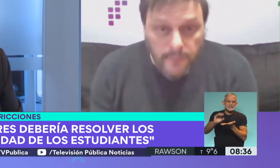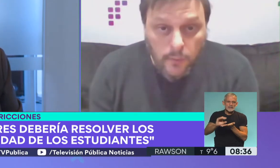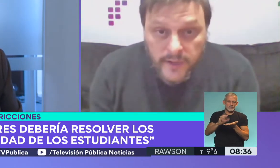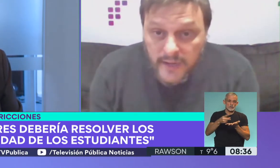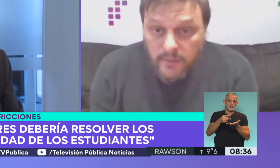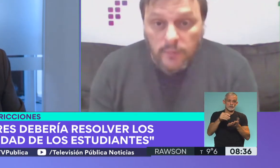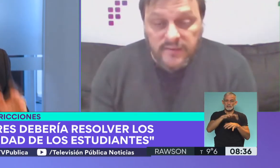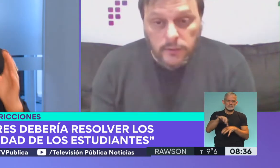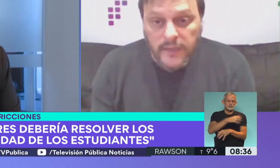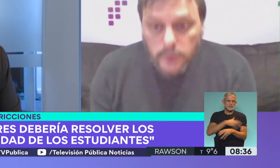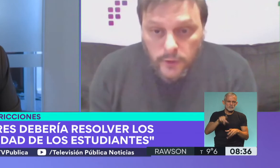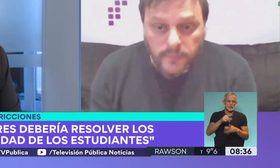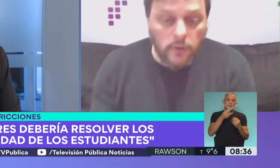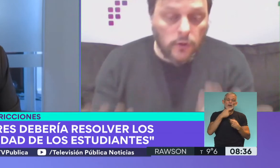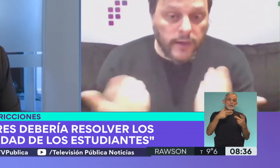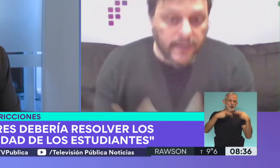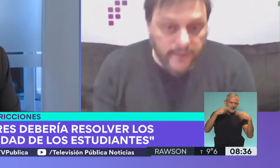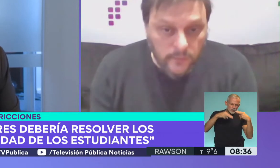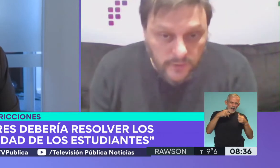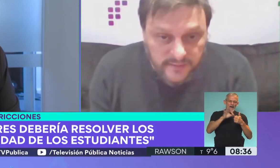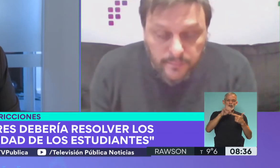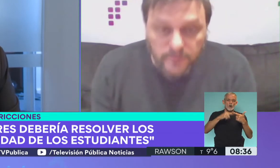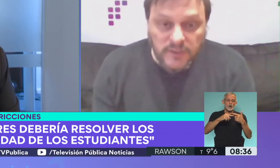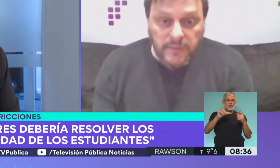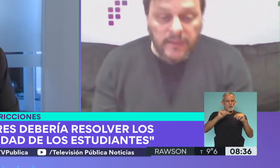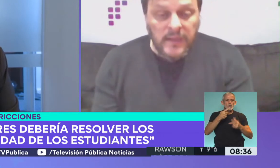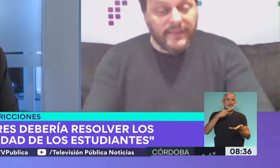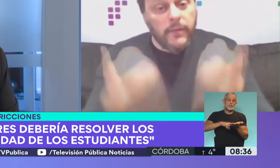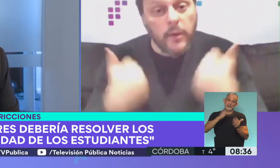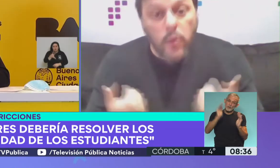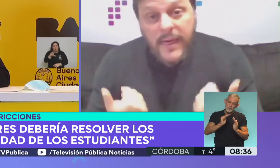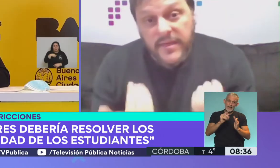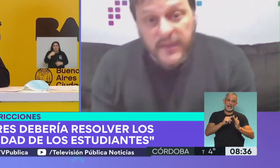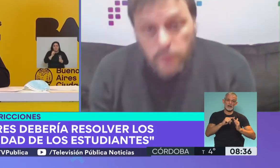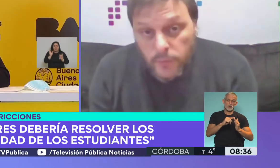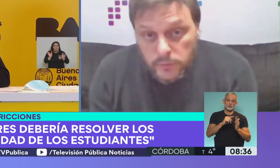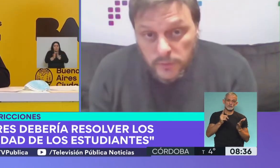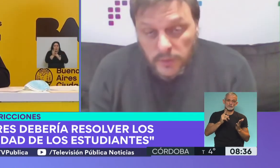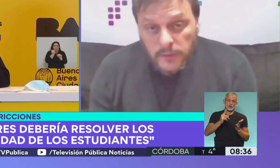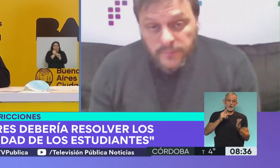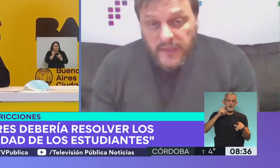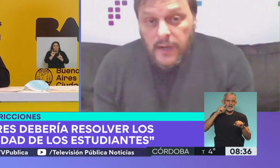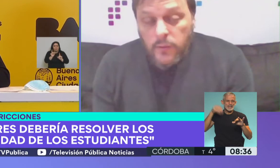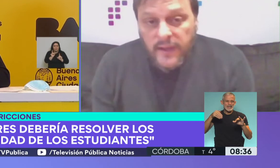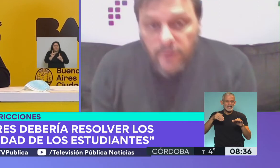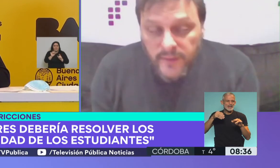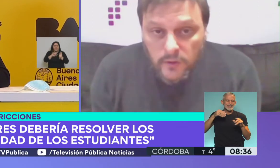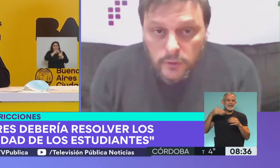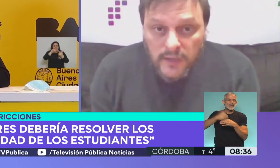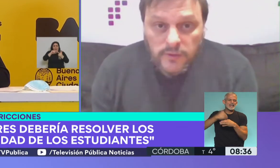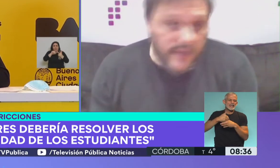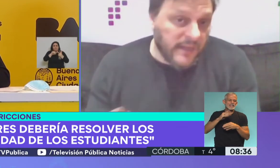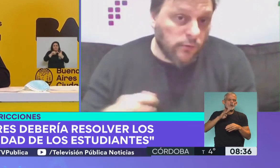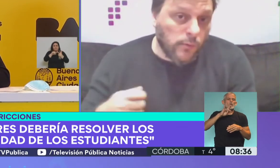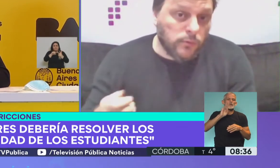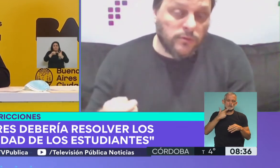los sectores más vulnerables, como el sector gastronómico, con cargas de reducciones impositivas desvinculadas de ingresos brutos. que es la única forma que